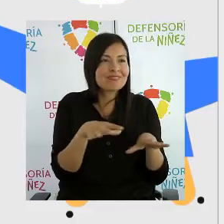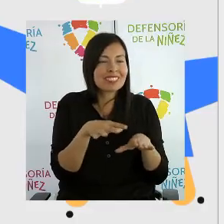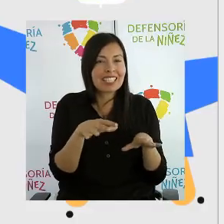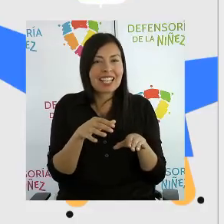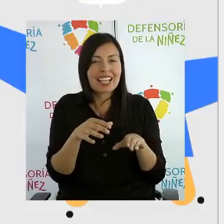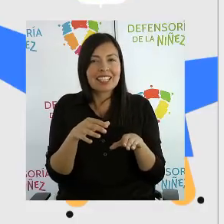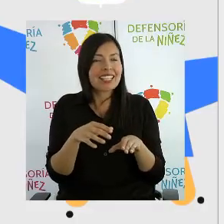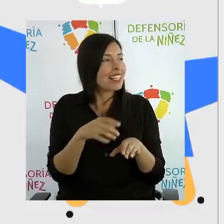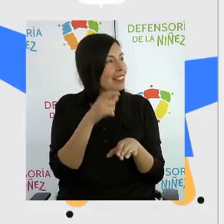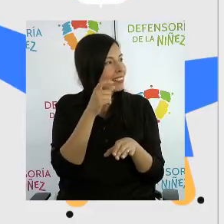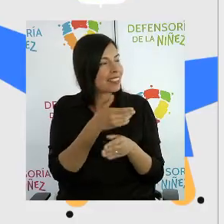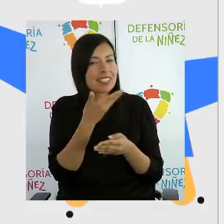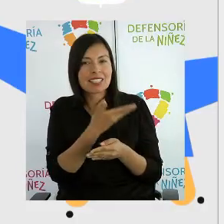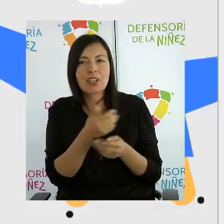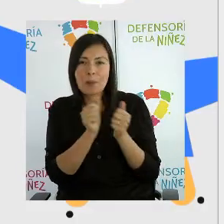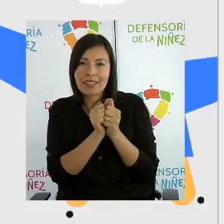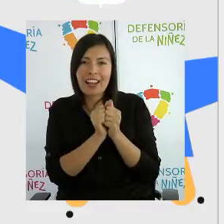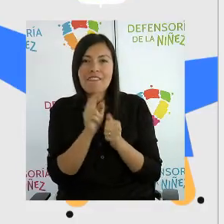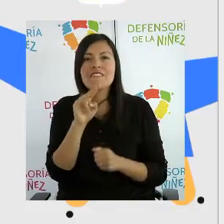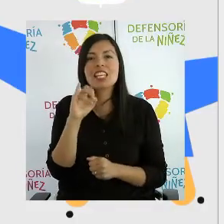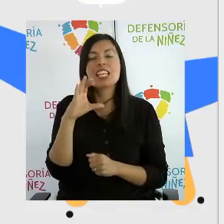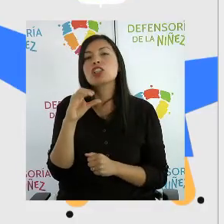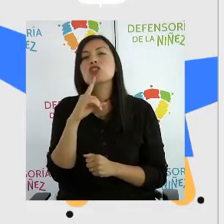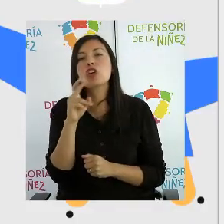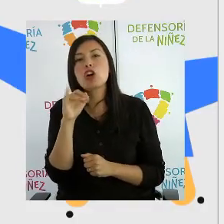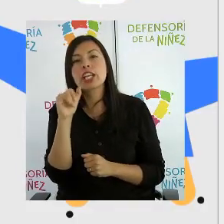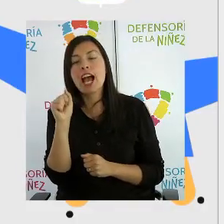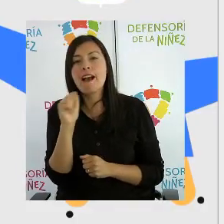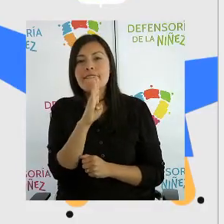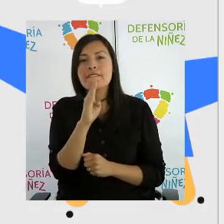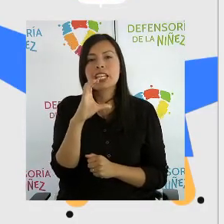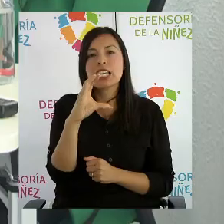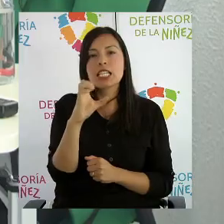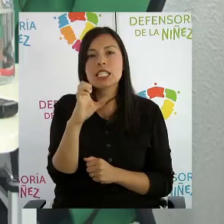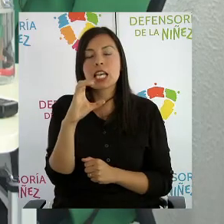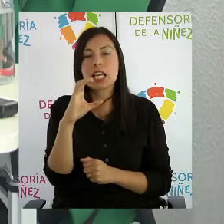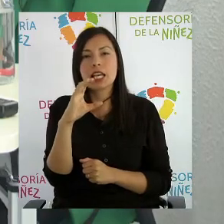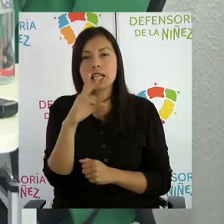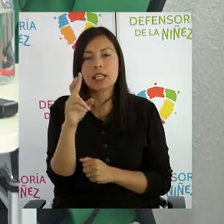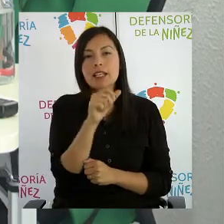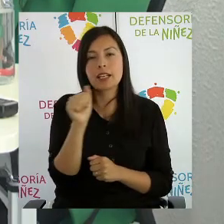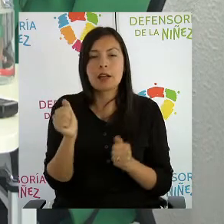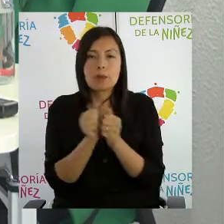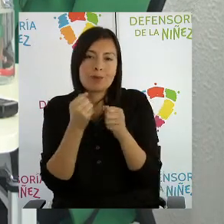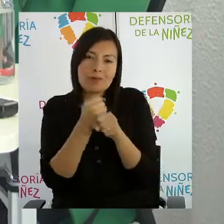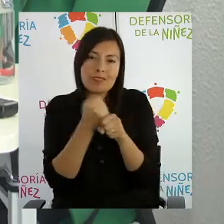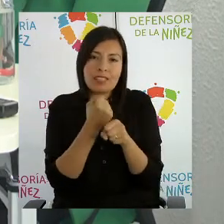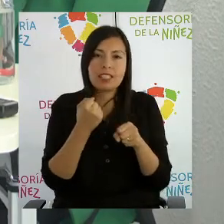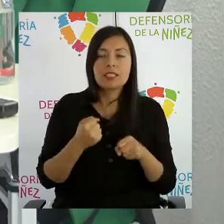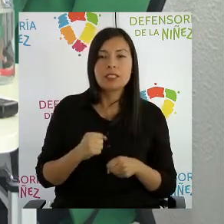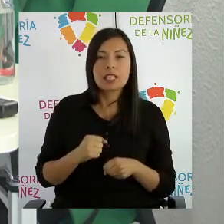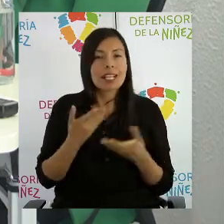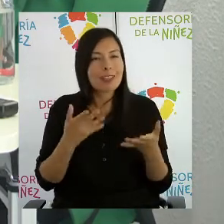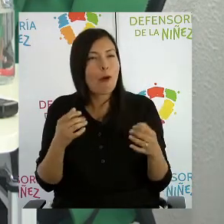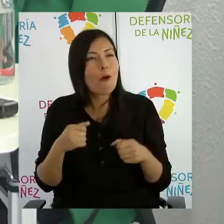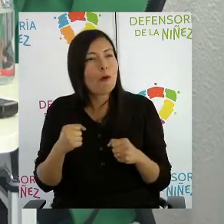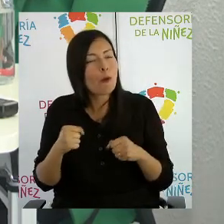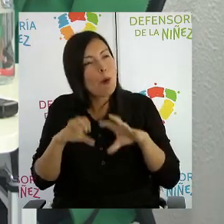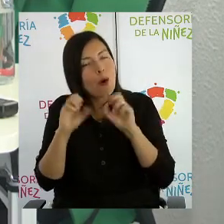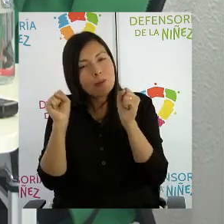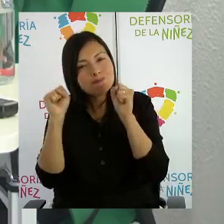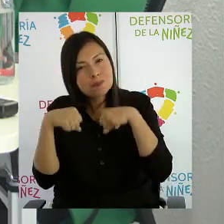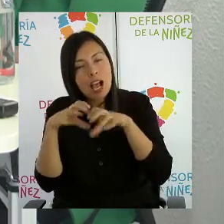adelante, coordinadora ejecutiva de la institución, sea de la utilidad para todos quienes tienen un compromiso real con las mejores condiciones